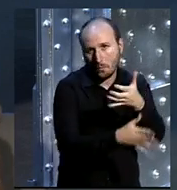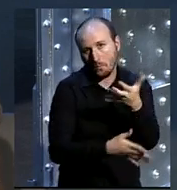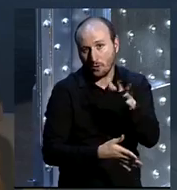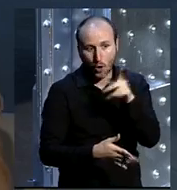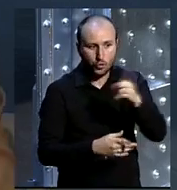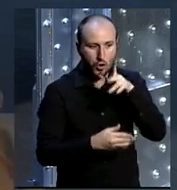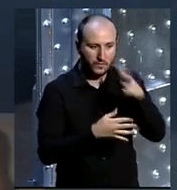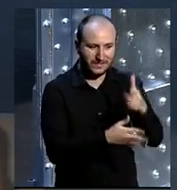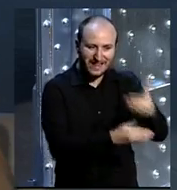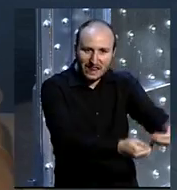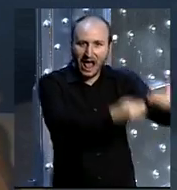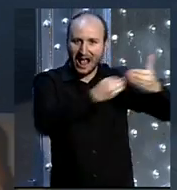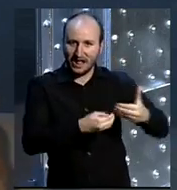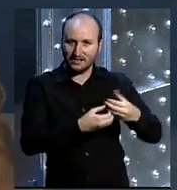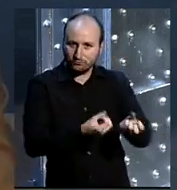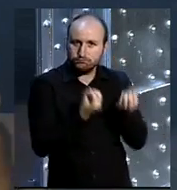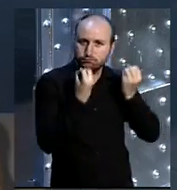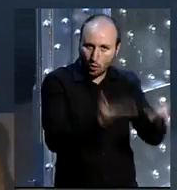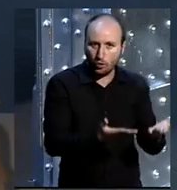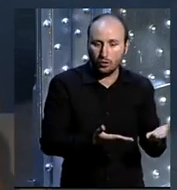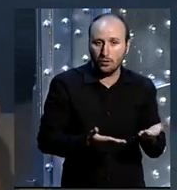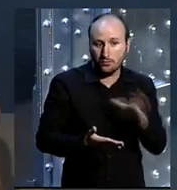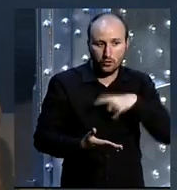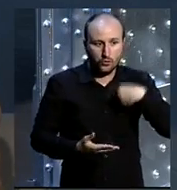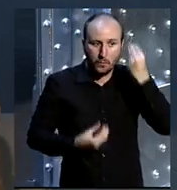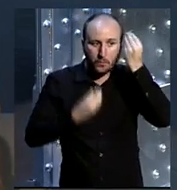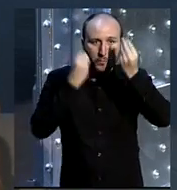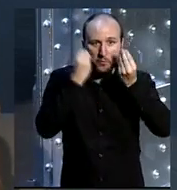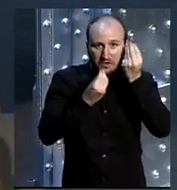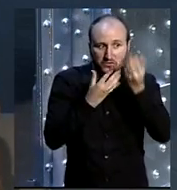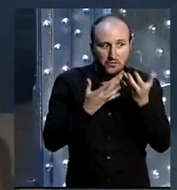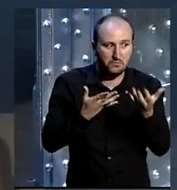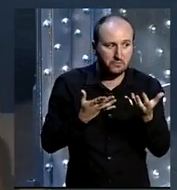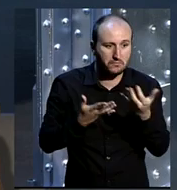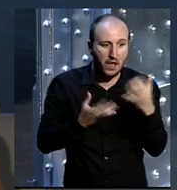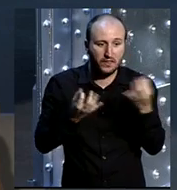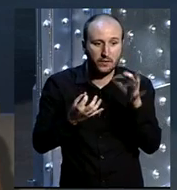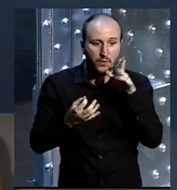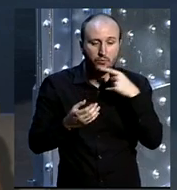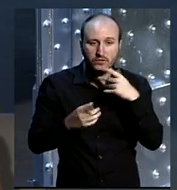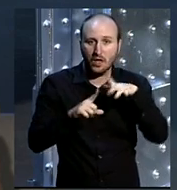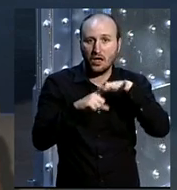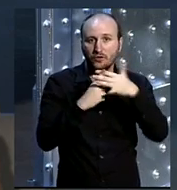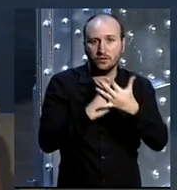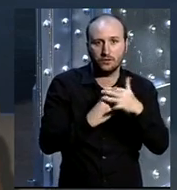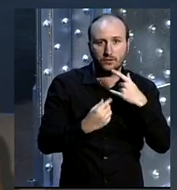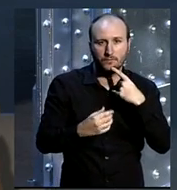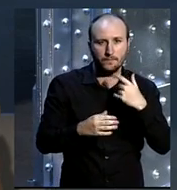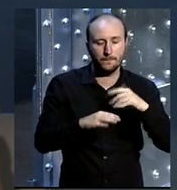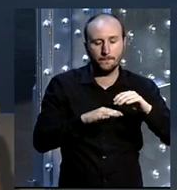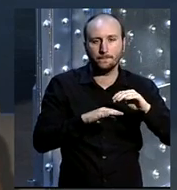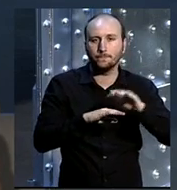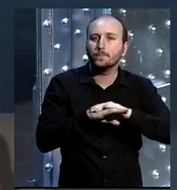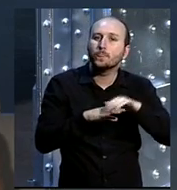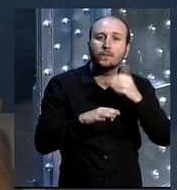lo antes posible. Y yo creo que en esa vía, pues lógicamente, hacerlo en el marco de las relaciones transatlánticas